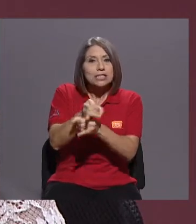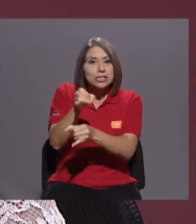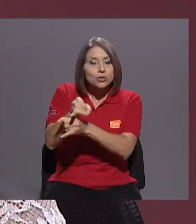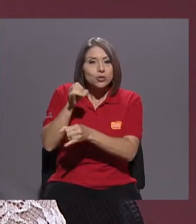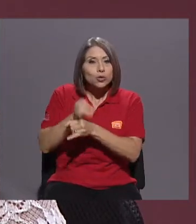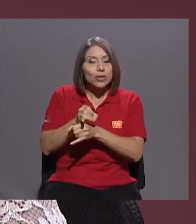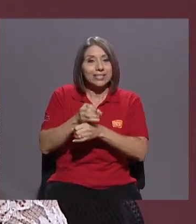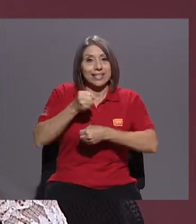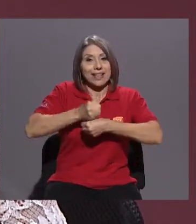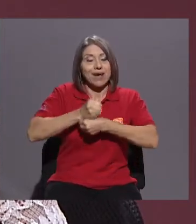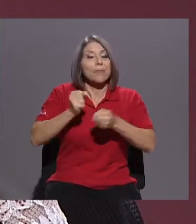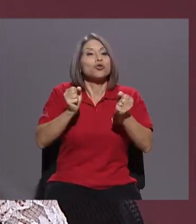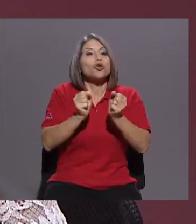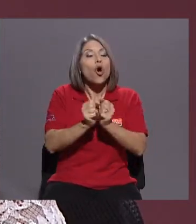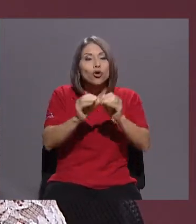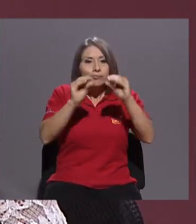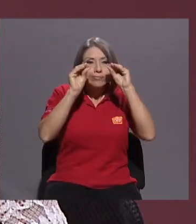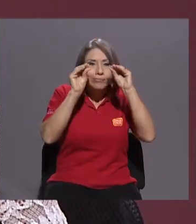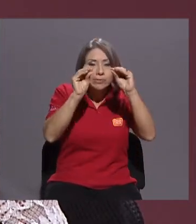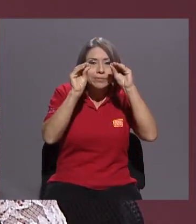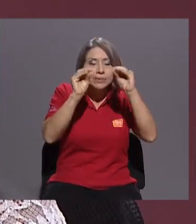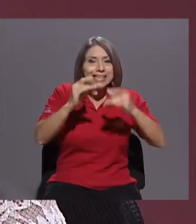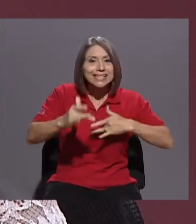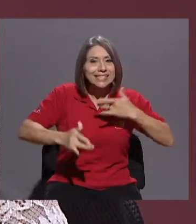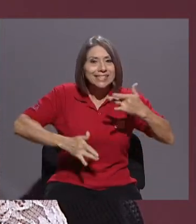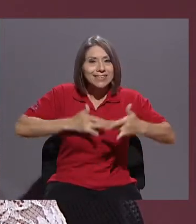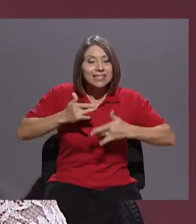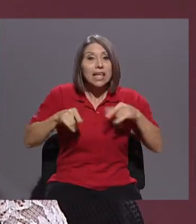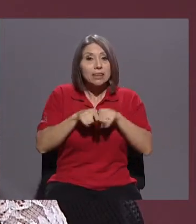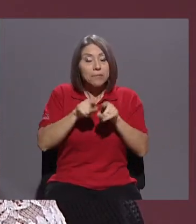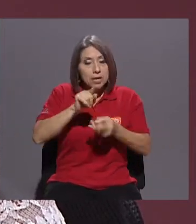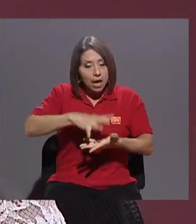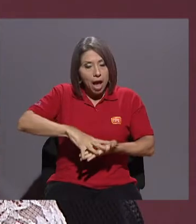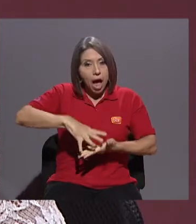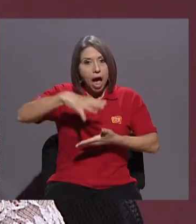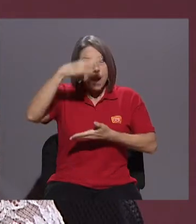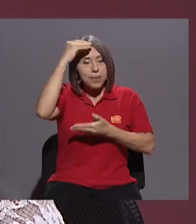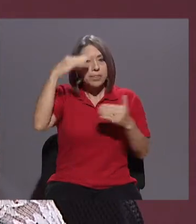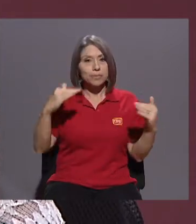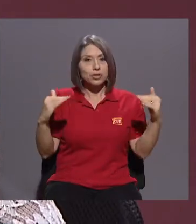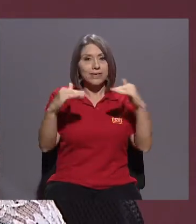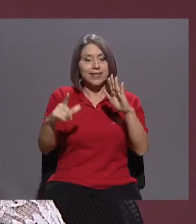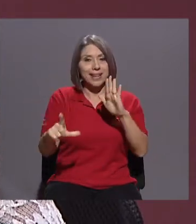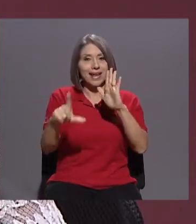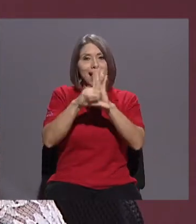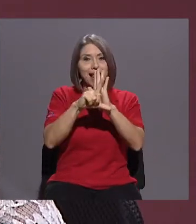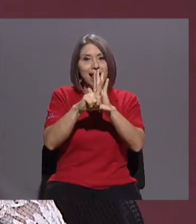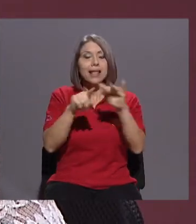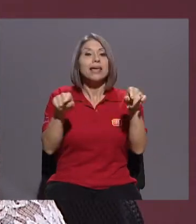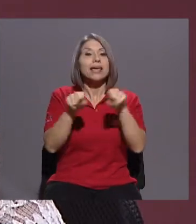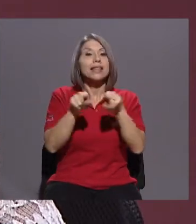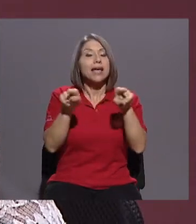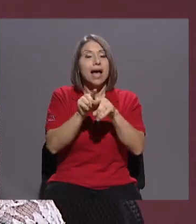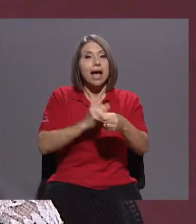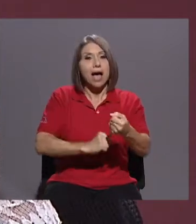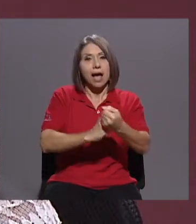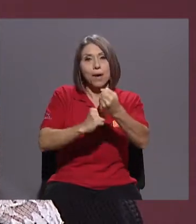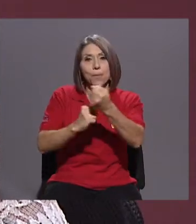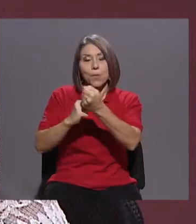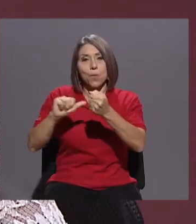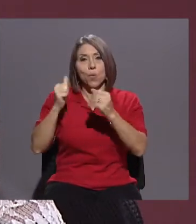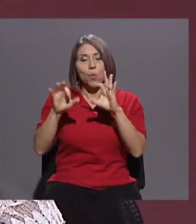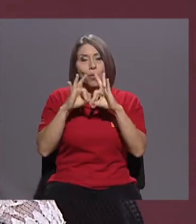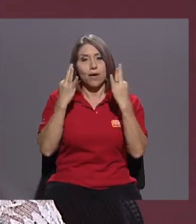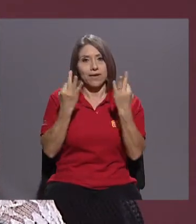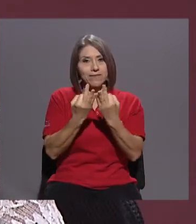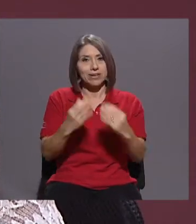sensibilización Trabajamos En la parte De formarnos En la parte jurídica Y también Estamos apoyando A